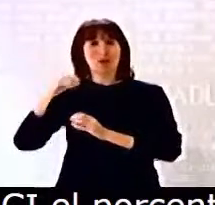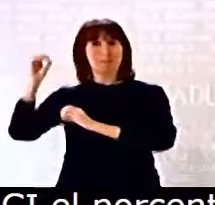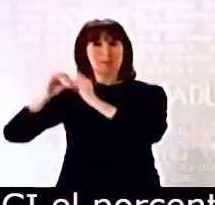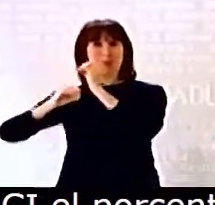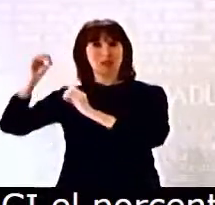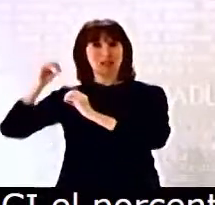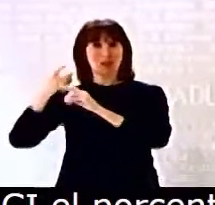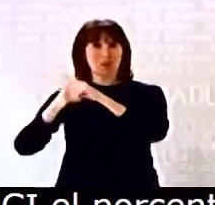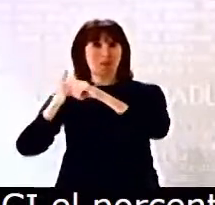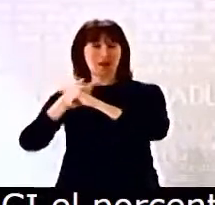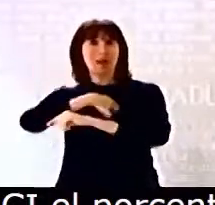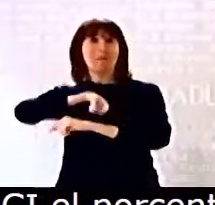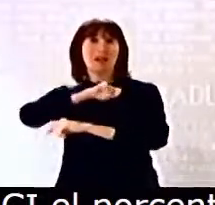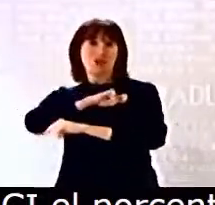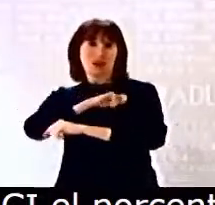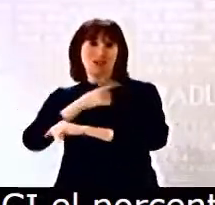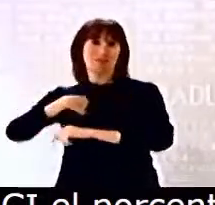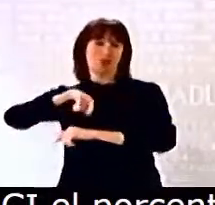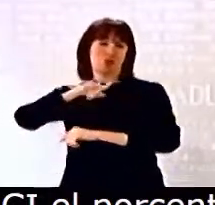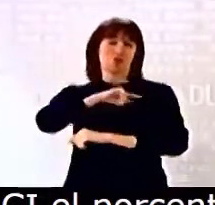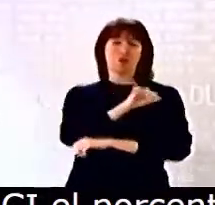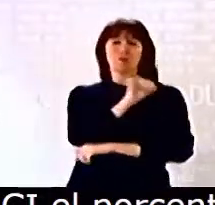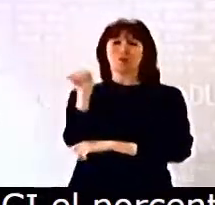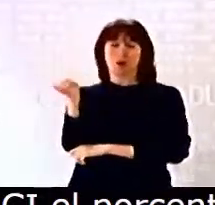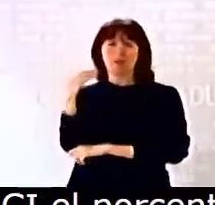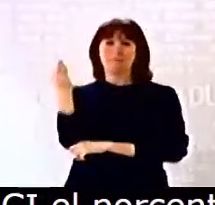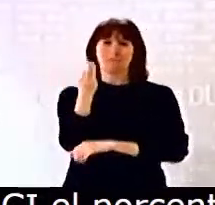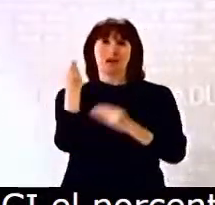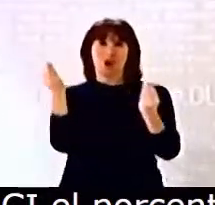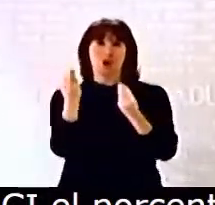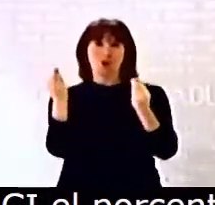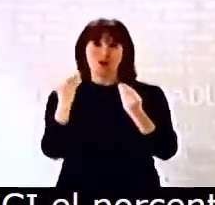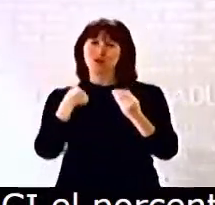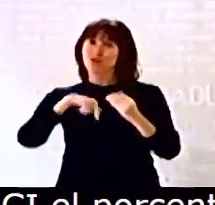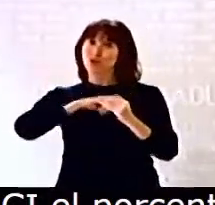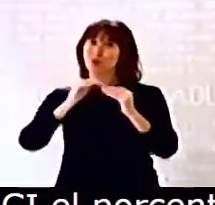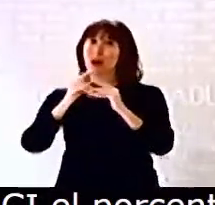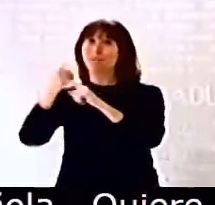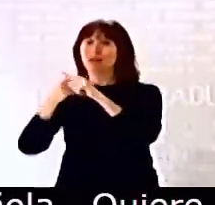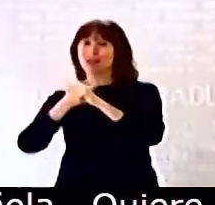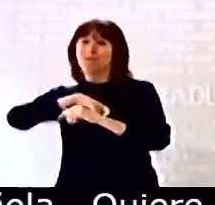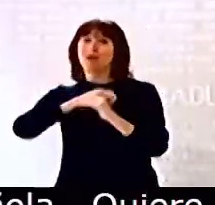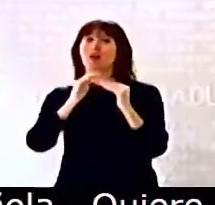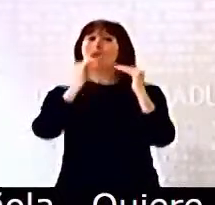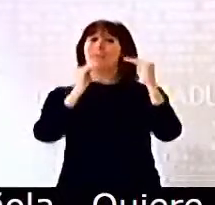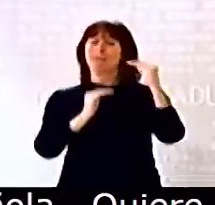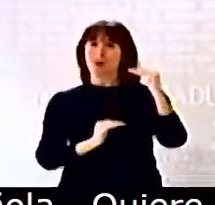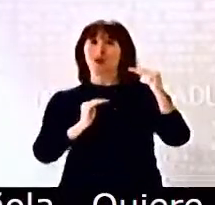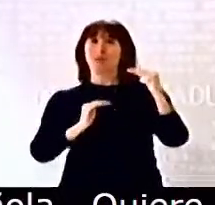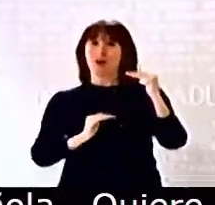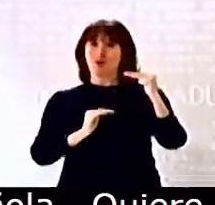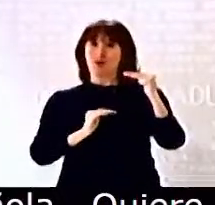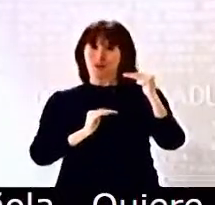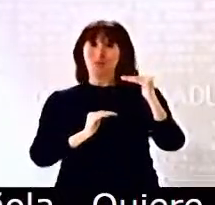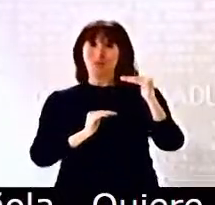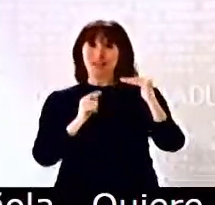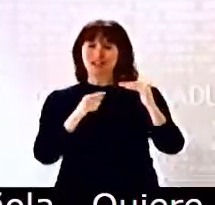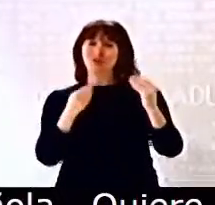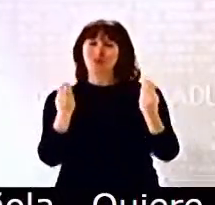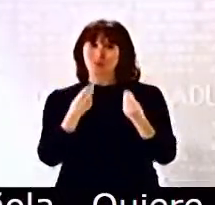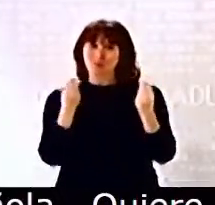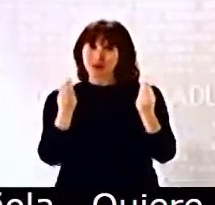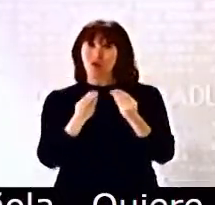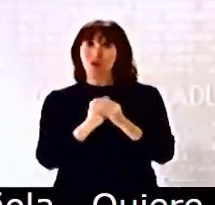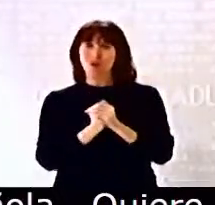44,44% que tiene la media española. Quiere decir que en ambos casos estamos por debajo de la media española, en